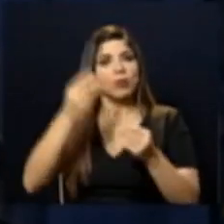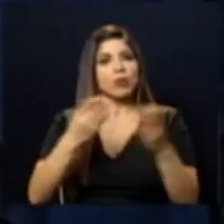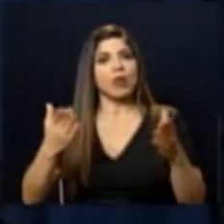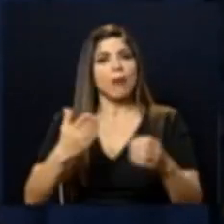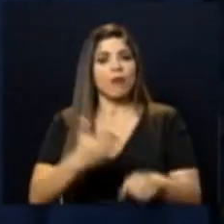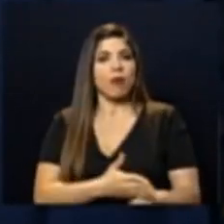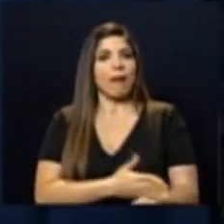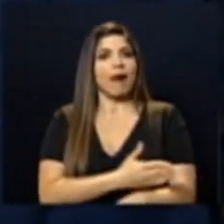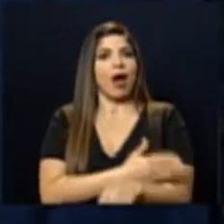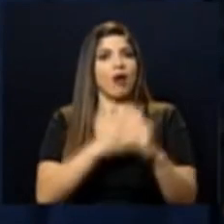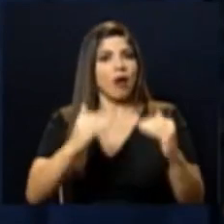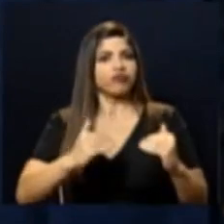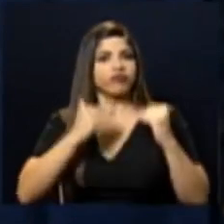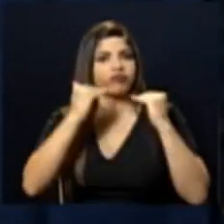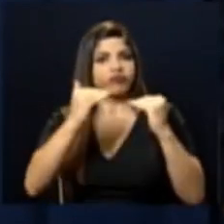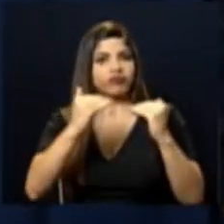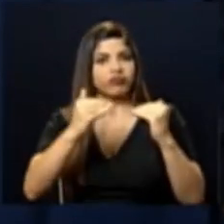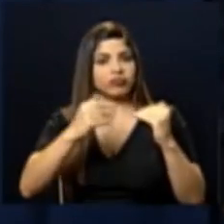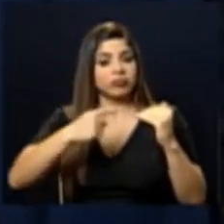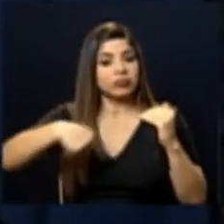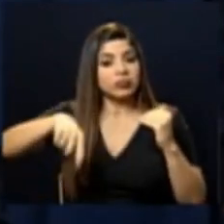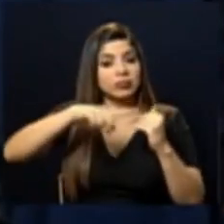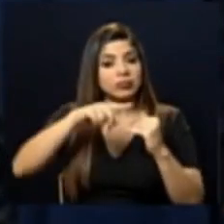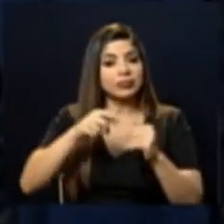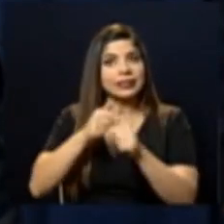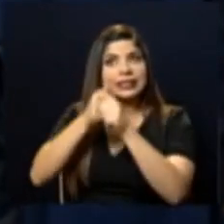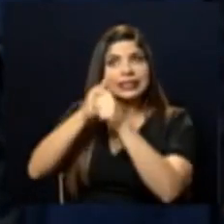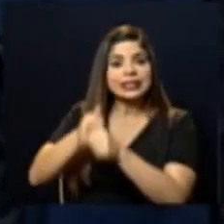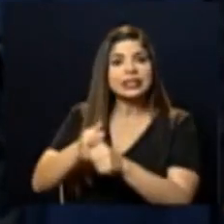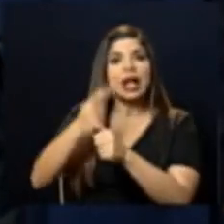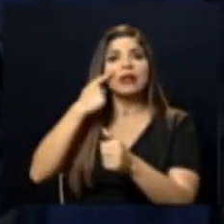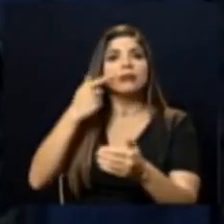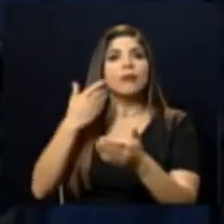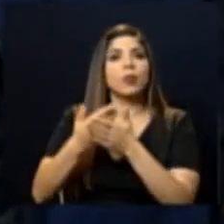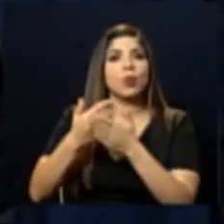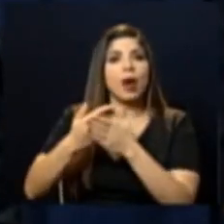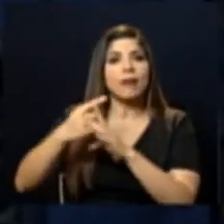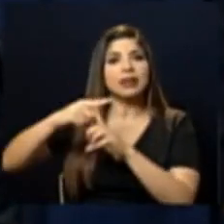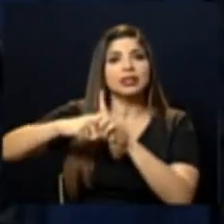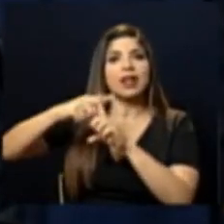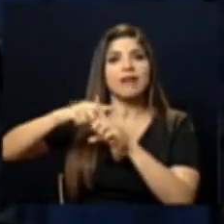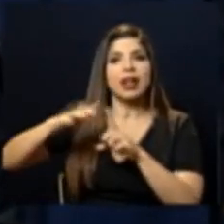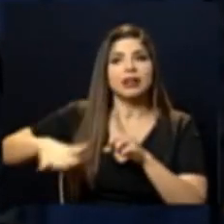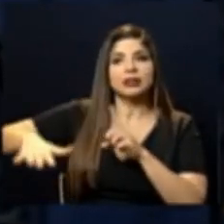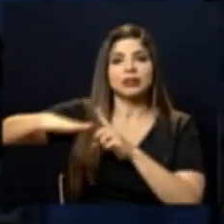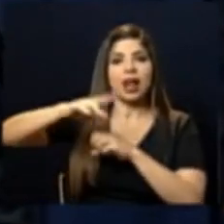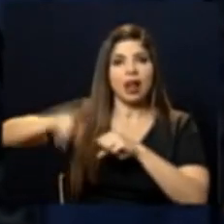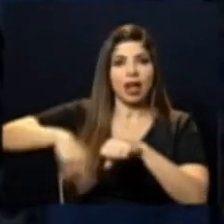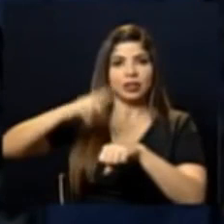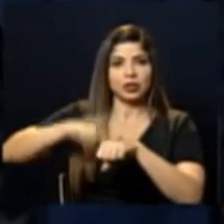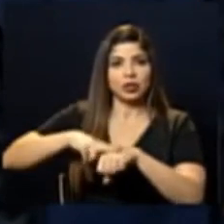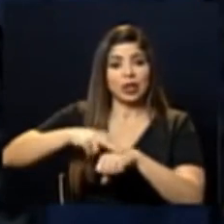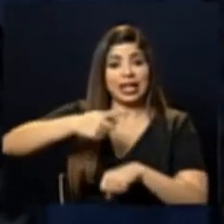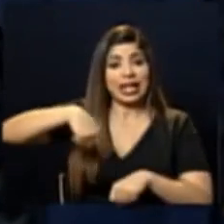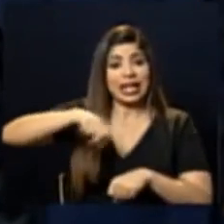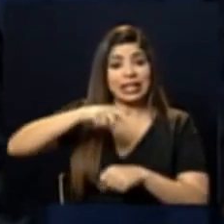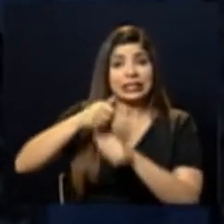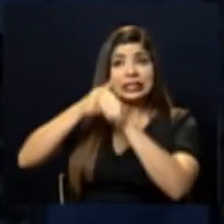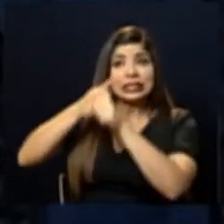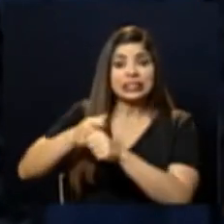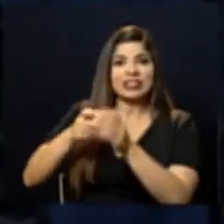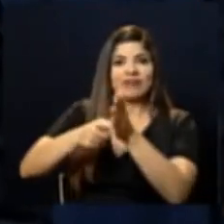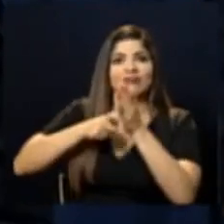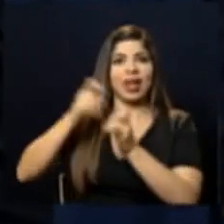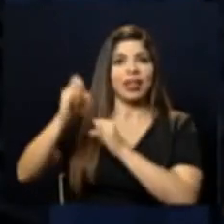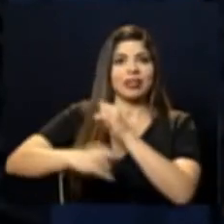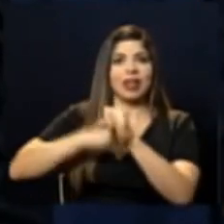públicas, desarrollándolas con base en evidencia y mediciones nacionales, apegándose a estándares